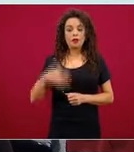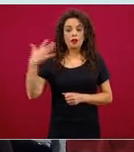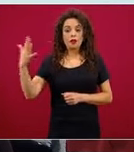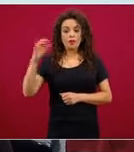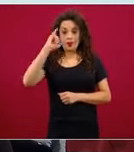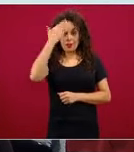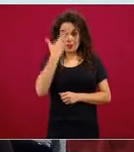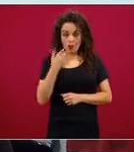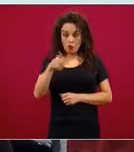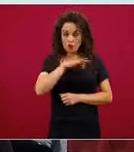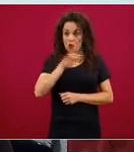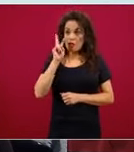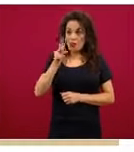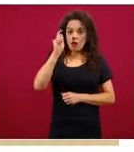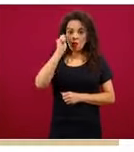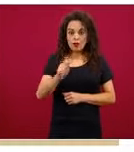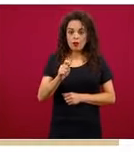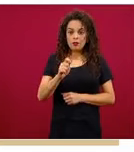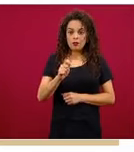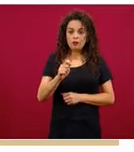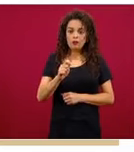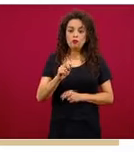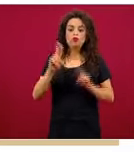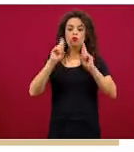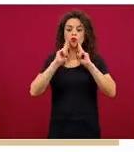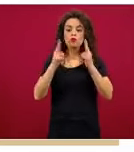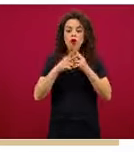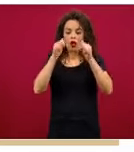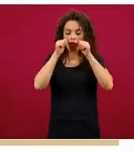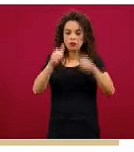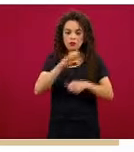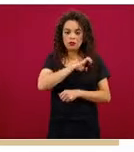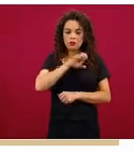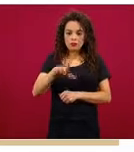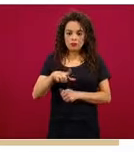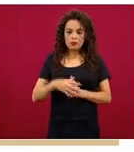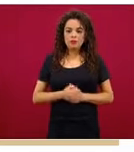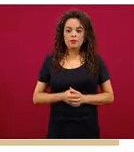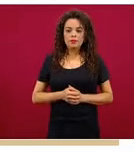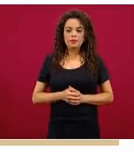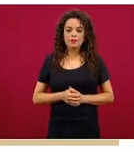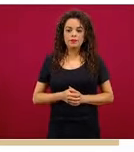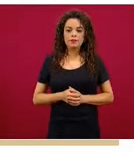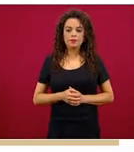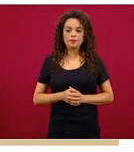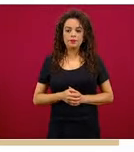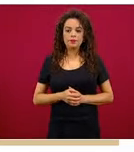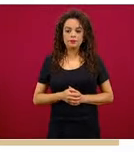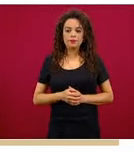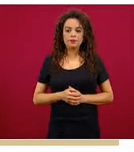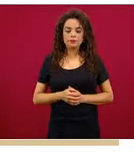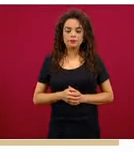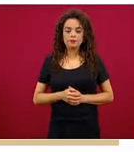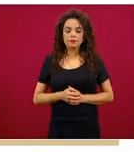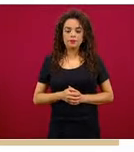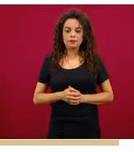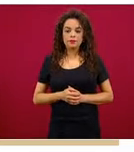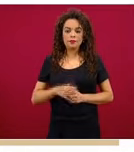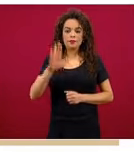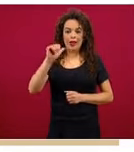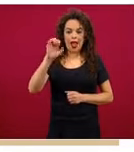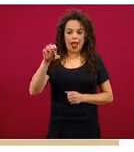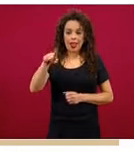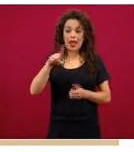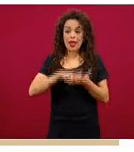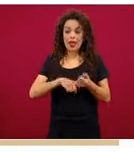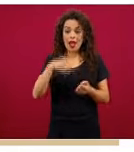ver unidades de atención especializadas de atención primaria a la salud, que bien el doctor Jean-Marc ya comentaba, que son estas unidades que